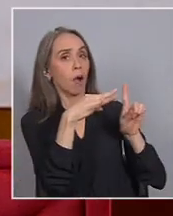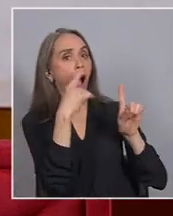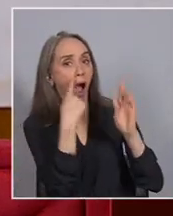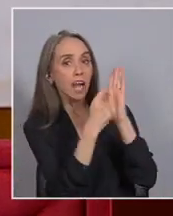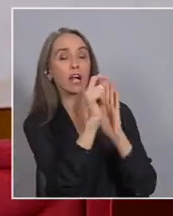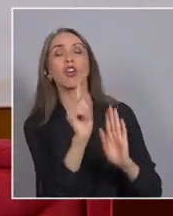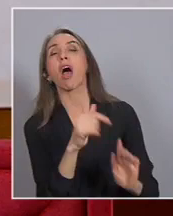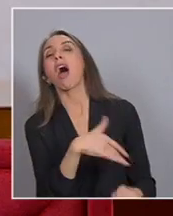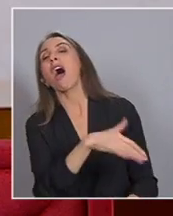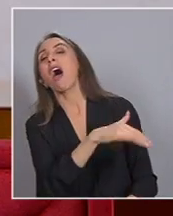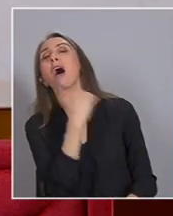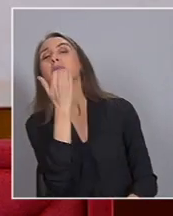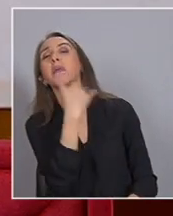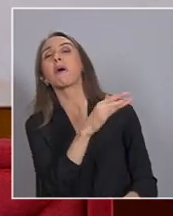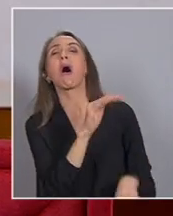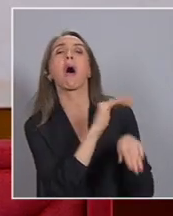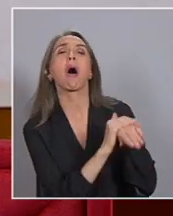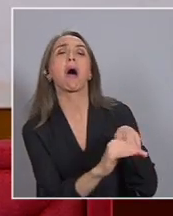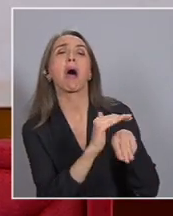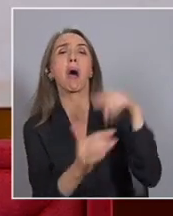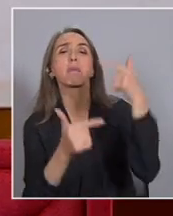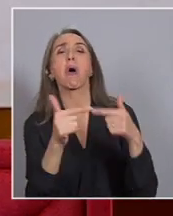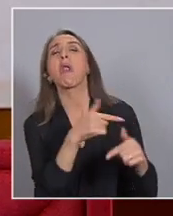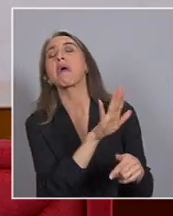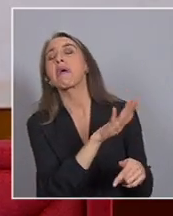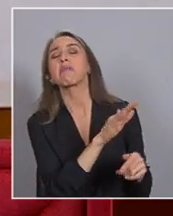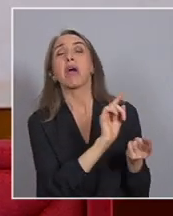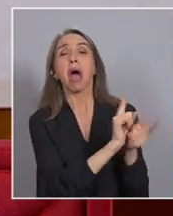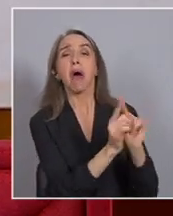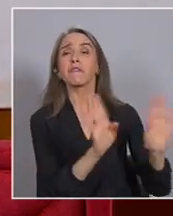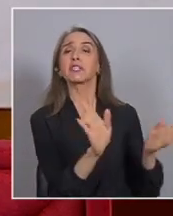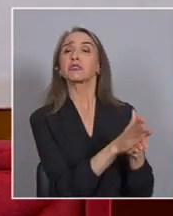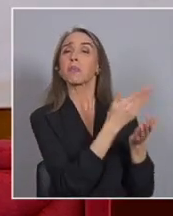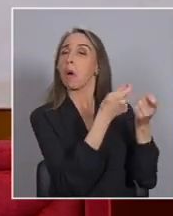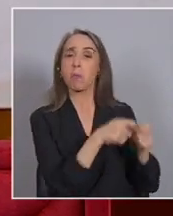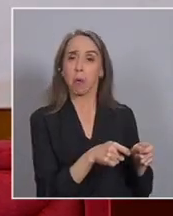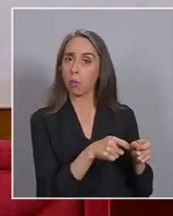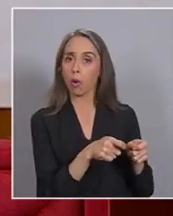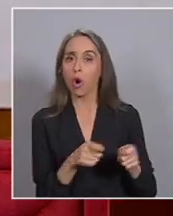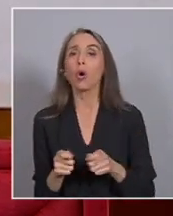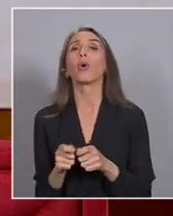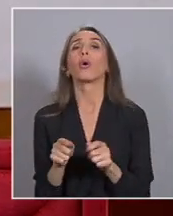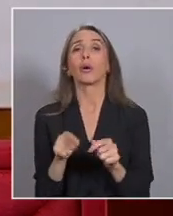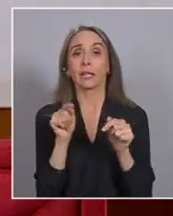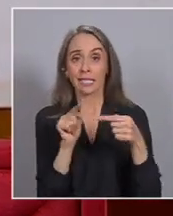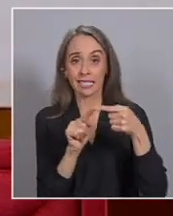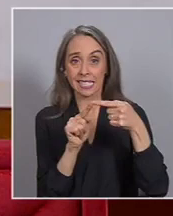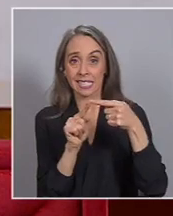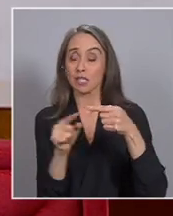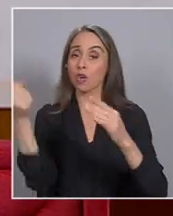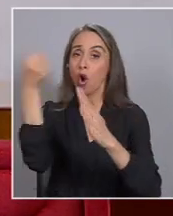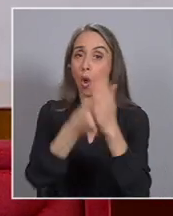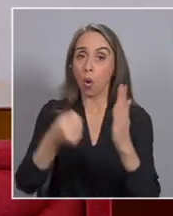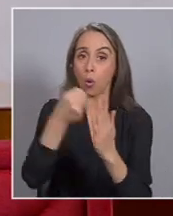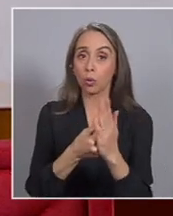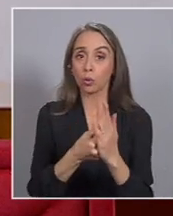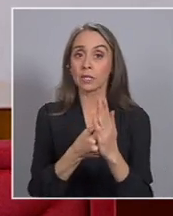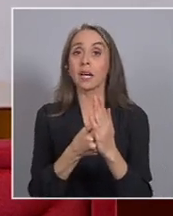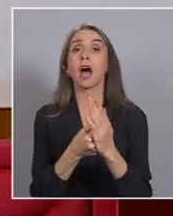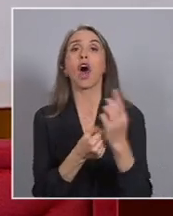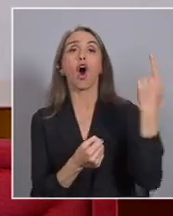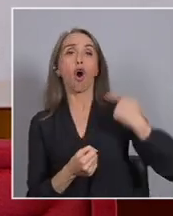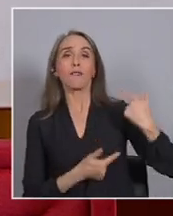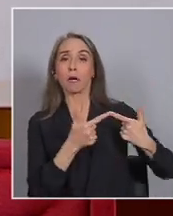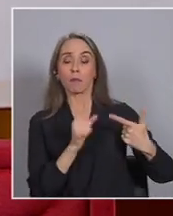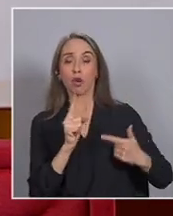no ninguneado ni visto con paternalismo por la política. Junto a esta lucha, que antes que una obligación política